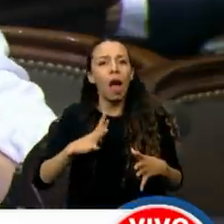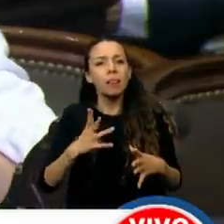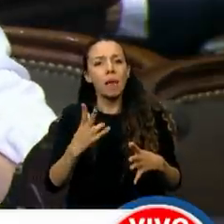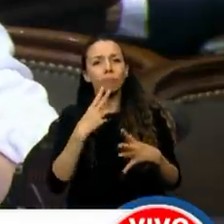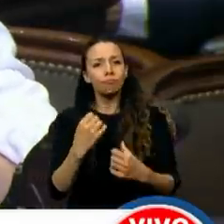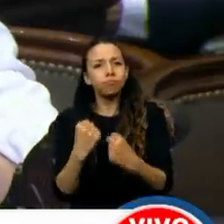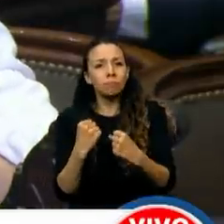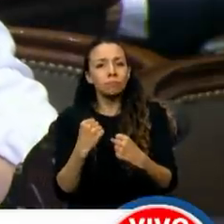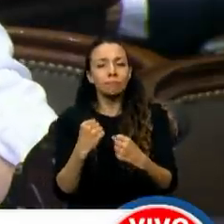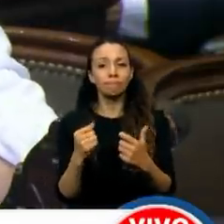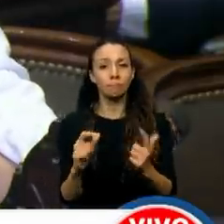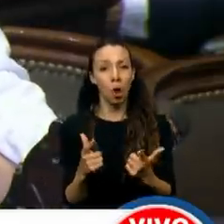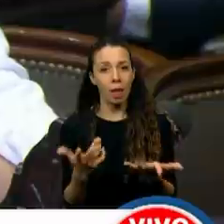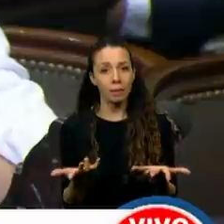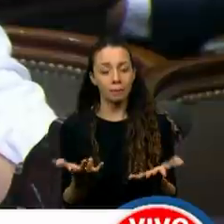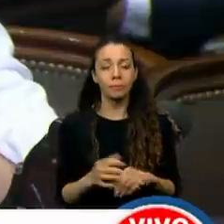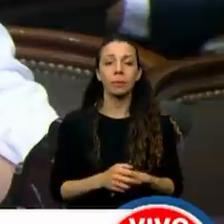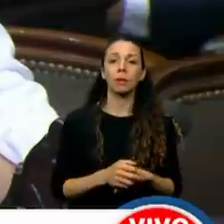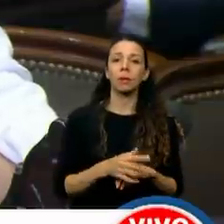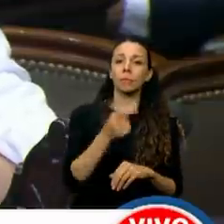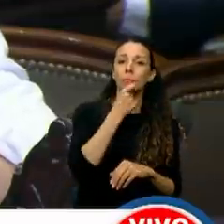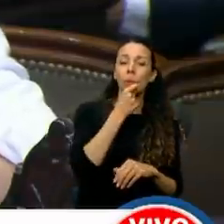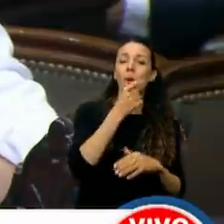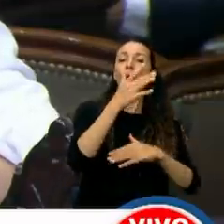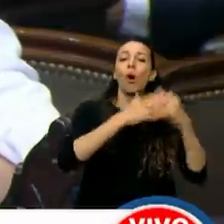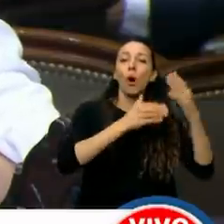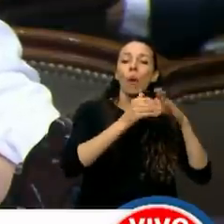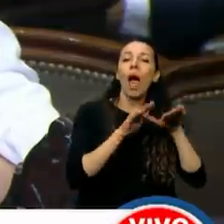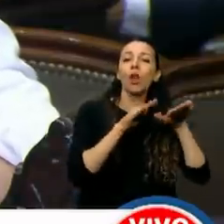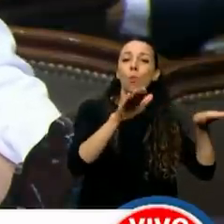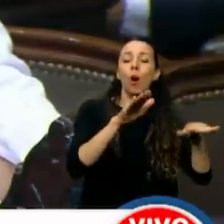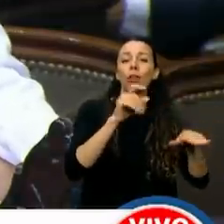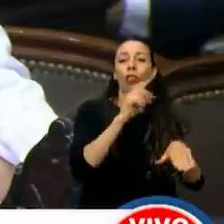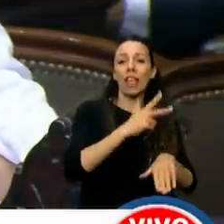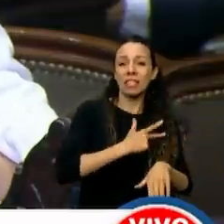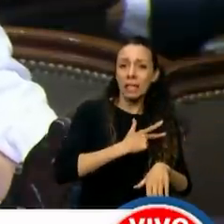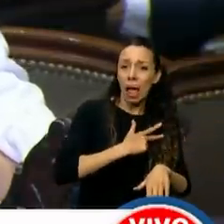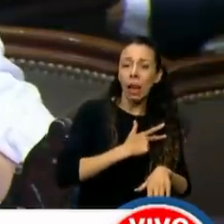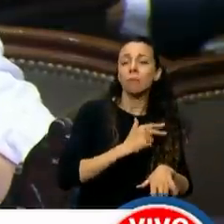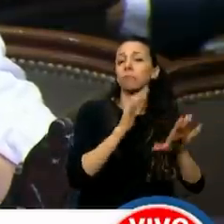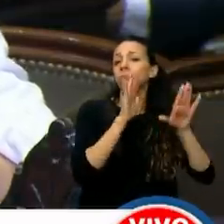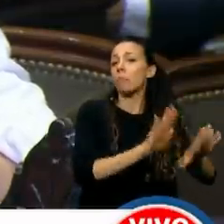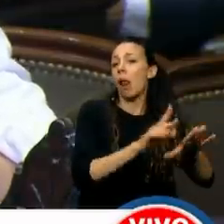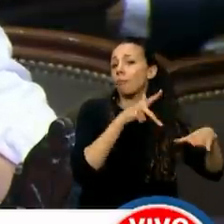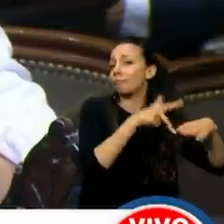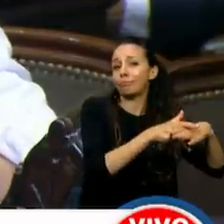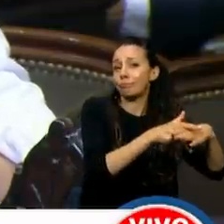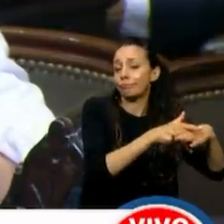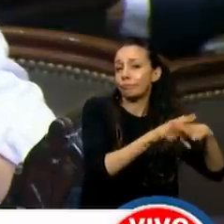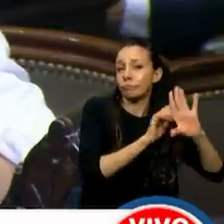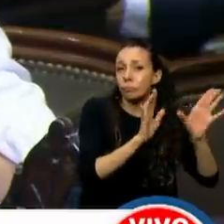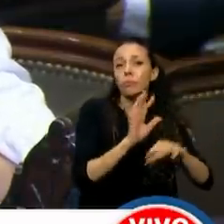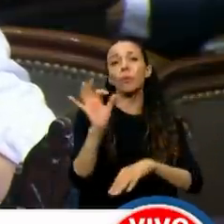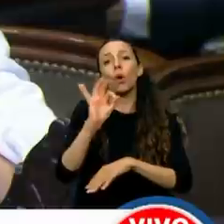por ejemplo obras como el aeropuerto es que el que estuvo parado hace dos años como la falta de la